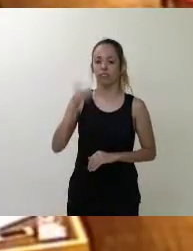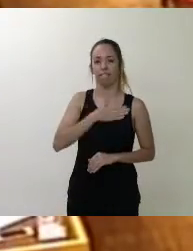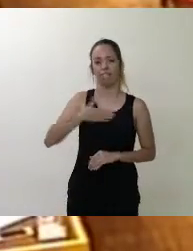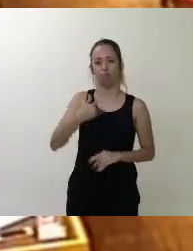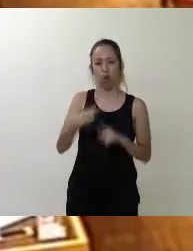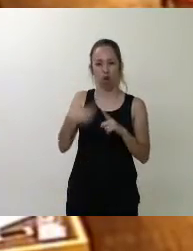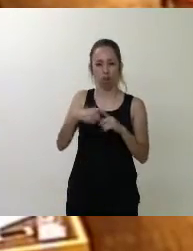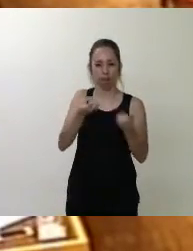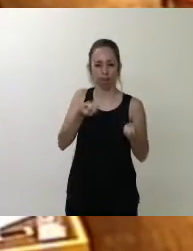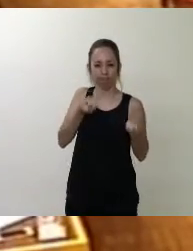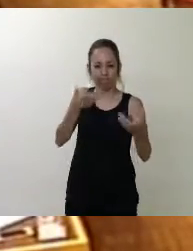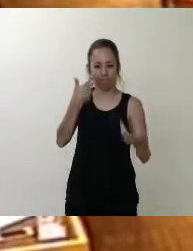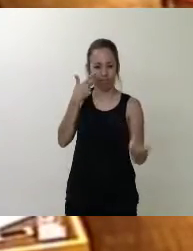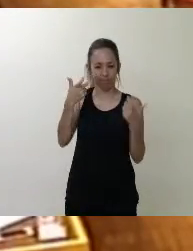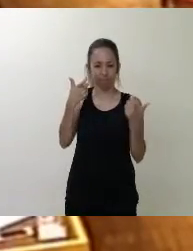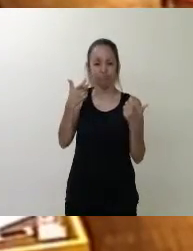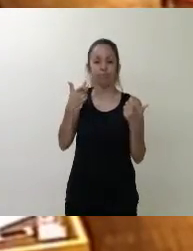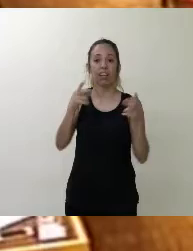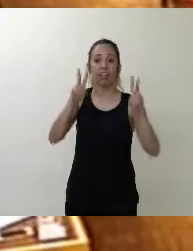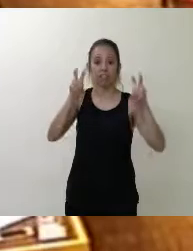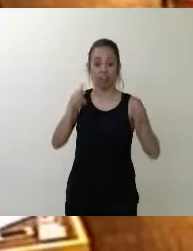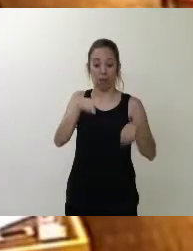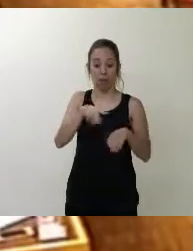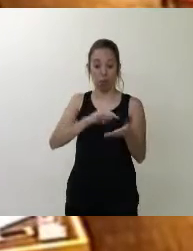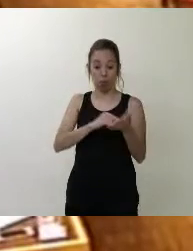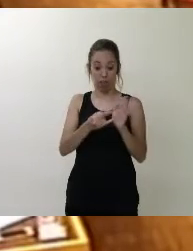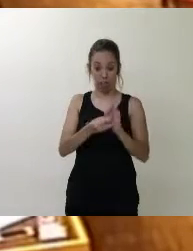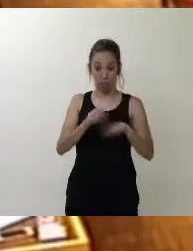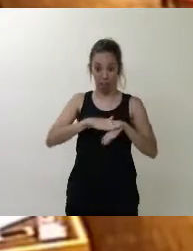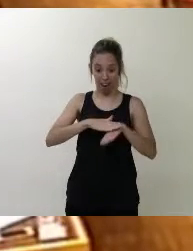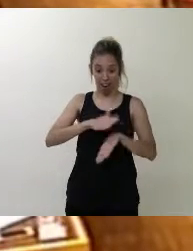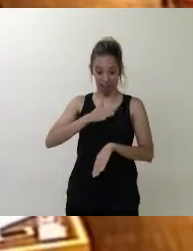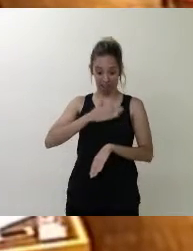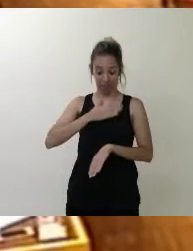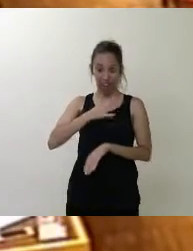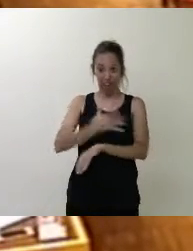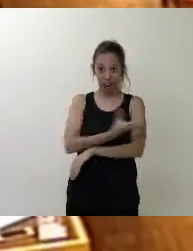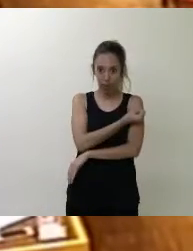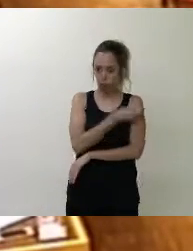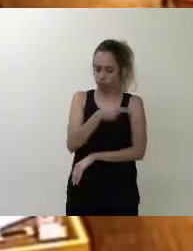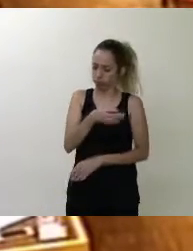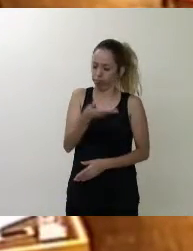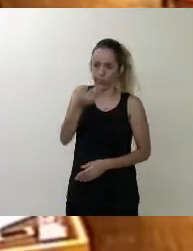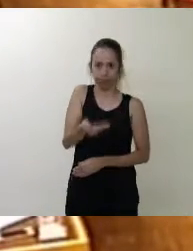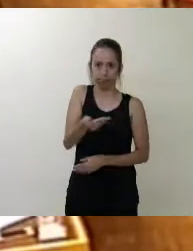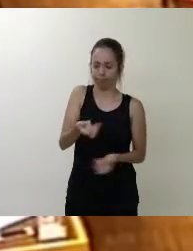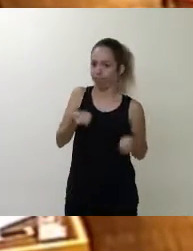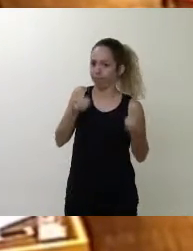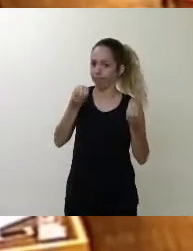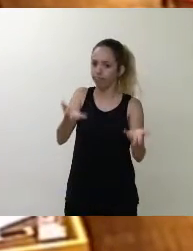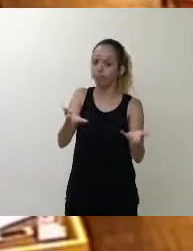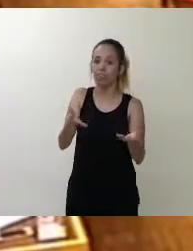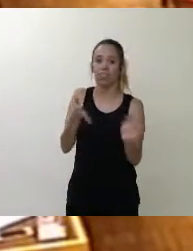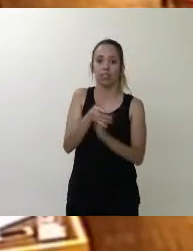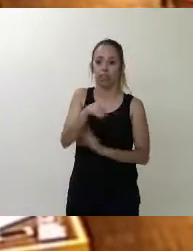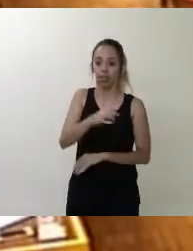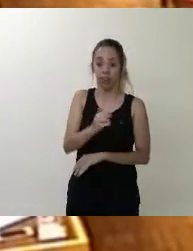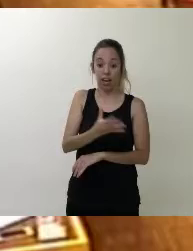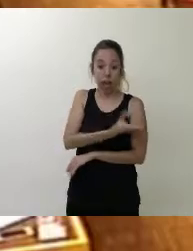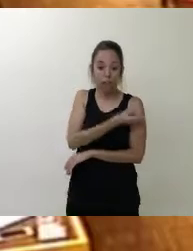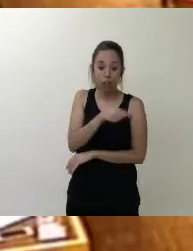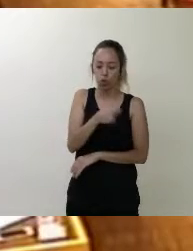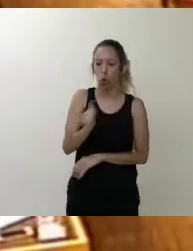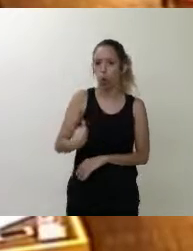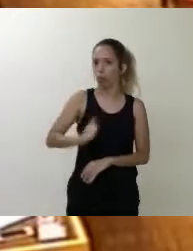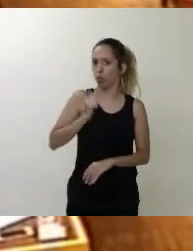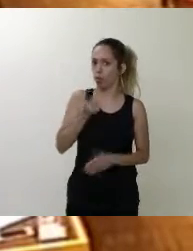un poco la importancia de este expediente para esta corporación. Repito lo que dije al principio: esta es una oportunidad que tiene esta corporación,